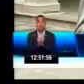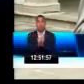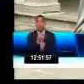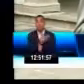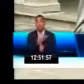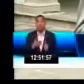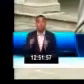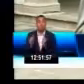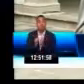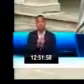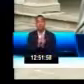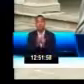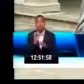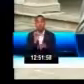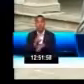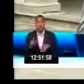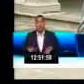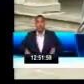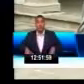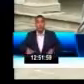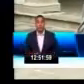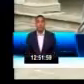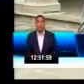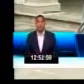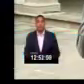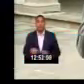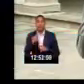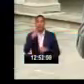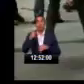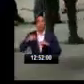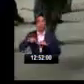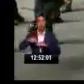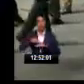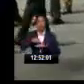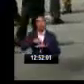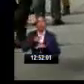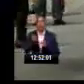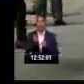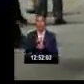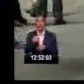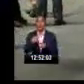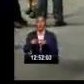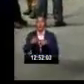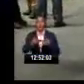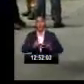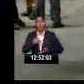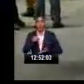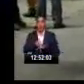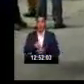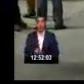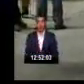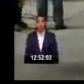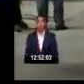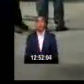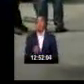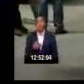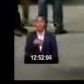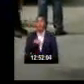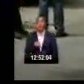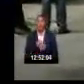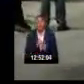al presidente de la República, Lenín Moreno Garcés, durante un recorrido que efectuó por algunos locales comerciales, sobre todo que